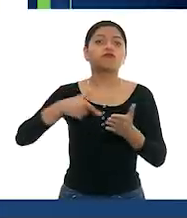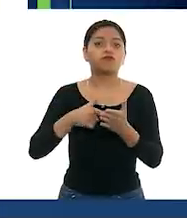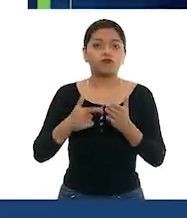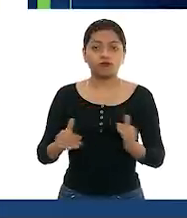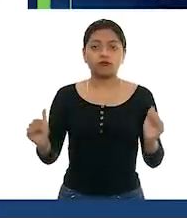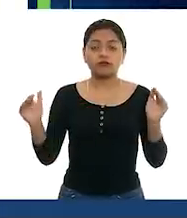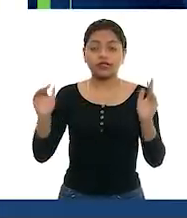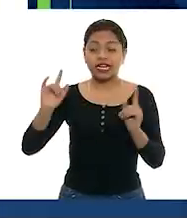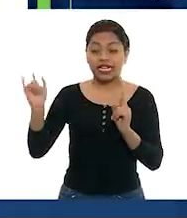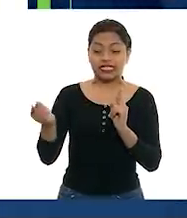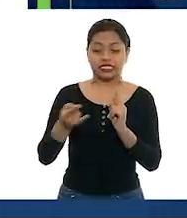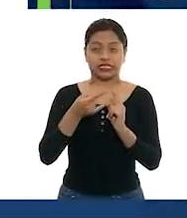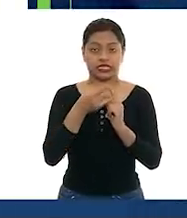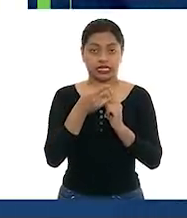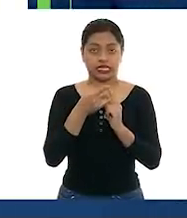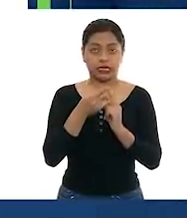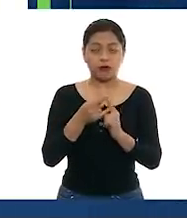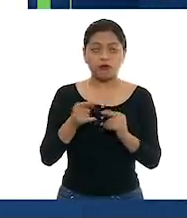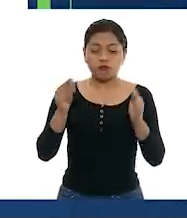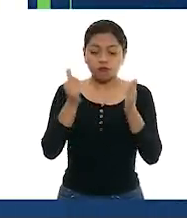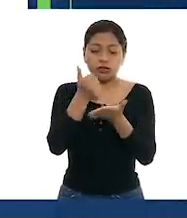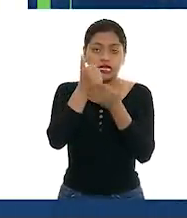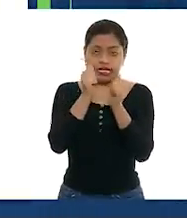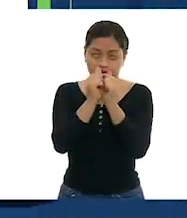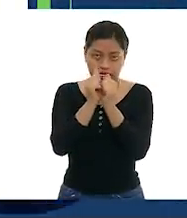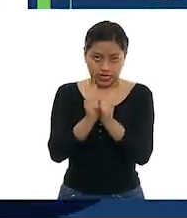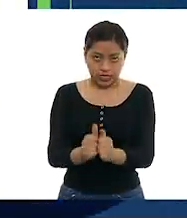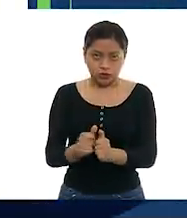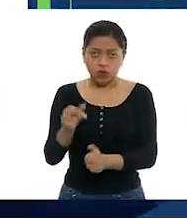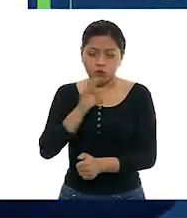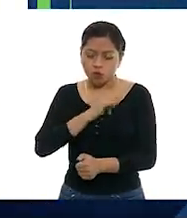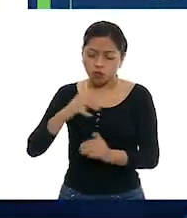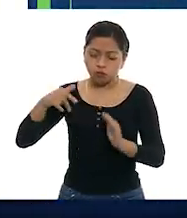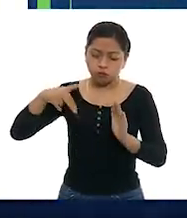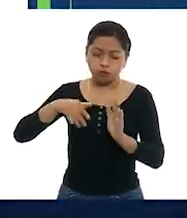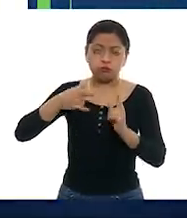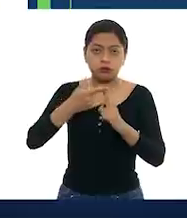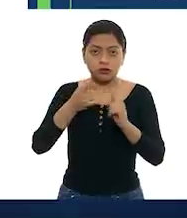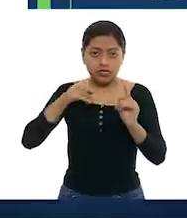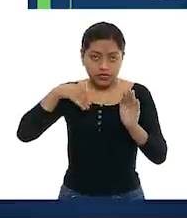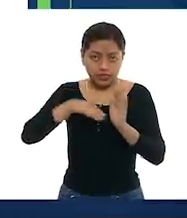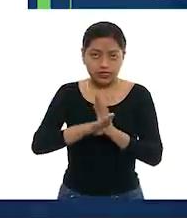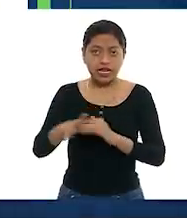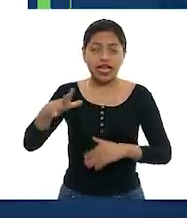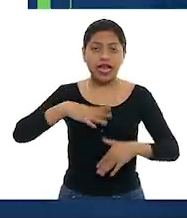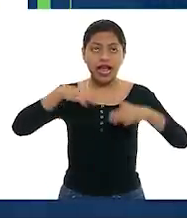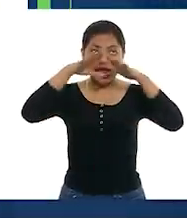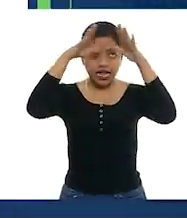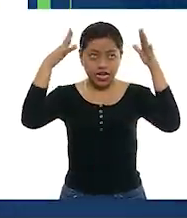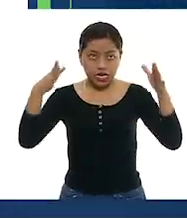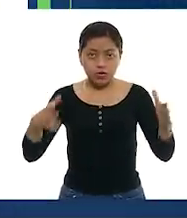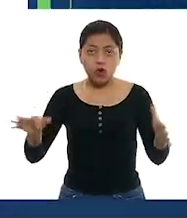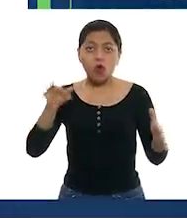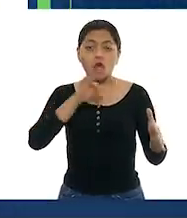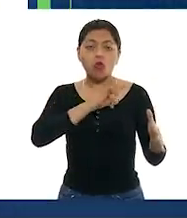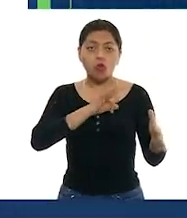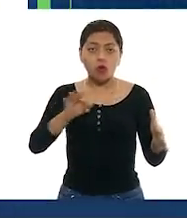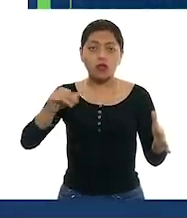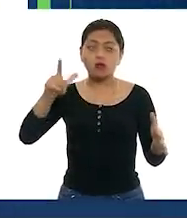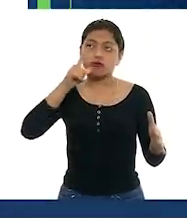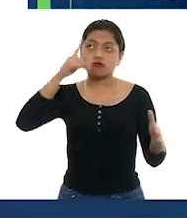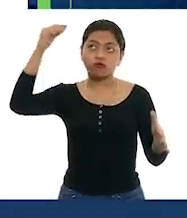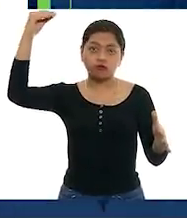cerrado, estático y accesible a pie, dotado habitualmente de una cobertura translúcida exterior de